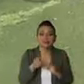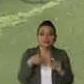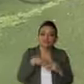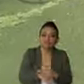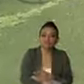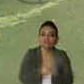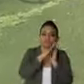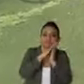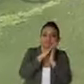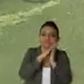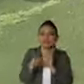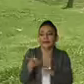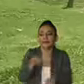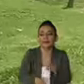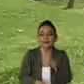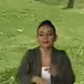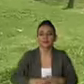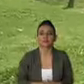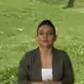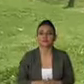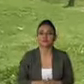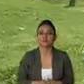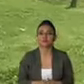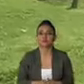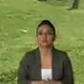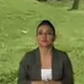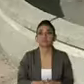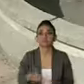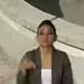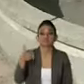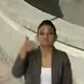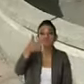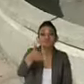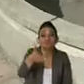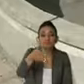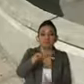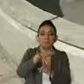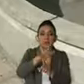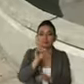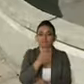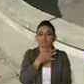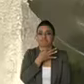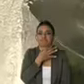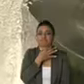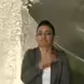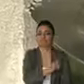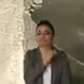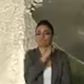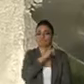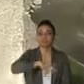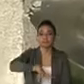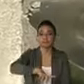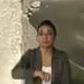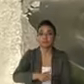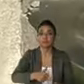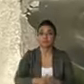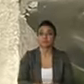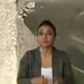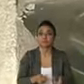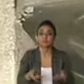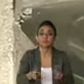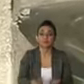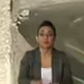los que nos dan destruyendo. Temen acudir a este espacio de esparcimiento por miedo a ser asaltados. En el parque también no están funcionando